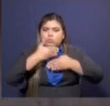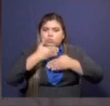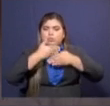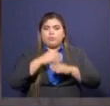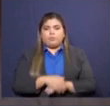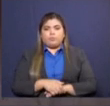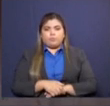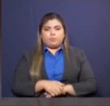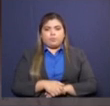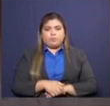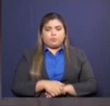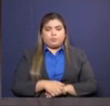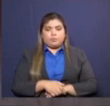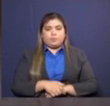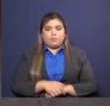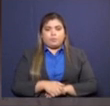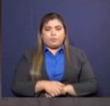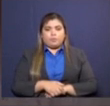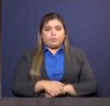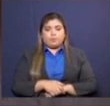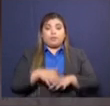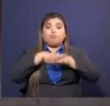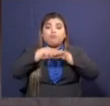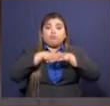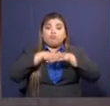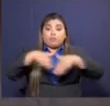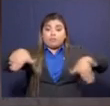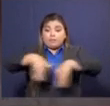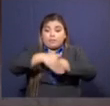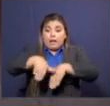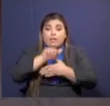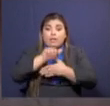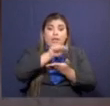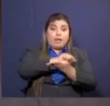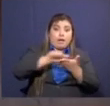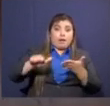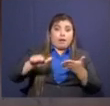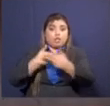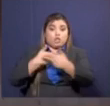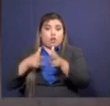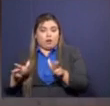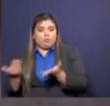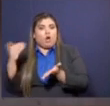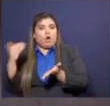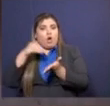rehabilitación y ensanche de la autopista Arraiján-La Chorrera,